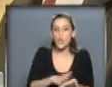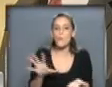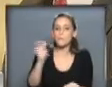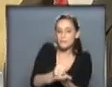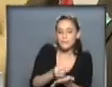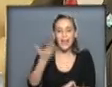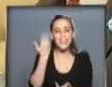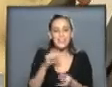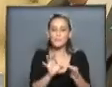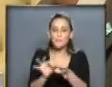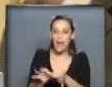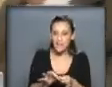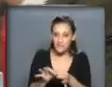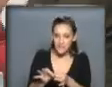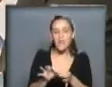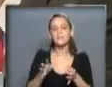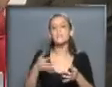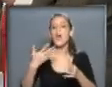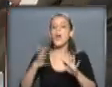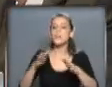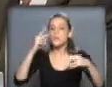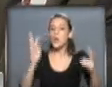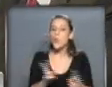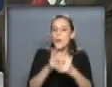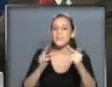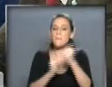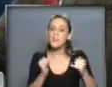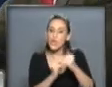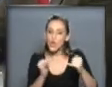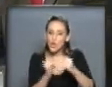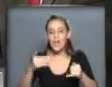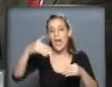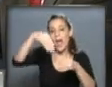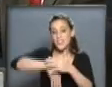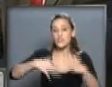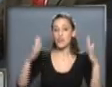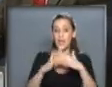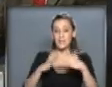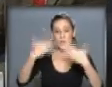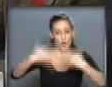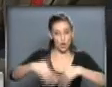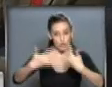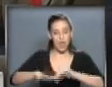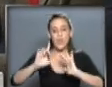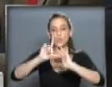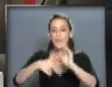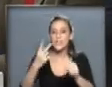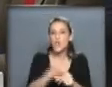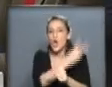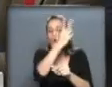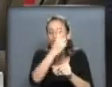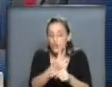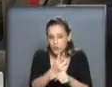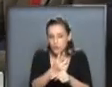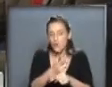de Malvinas. El encuentro comenzó cerca del mediodía en el despacho presidencial de la Casa Rosada y se extendió por casi 2 horas, en lo que fue